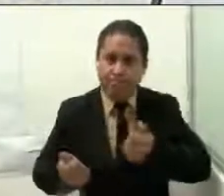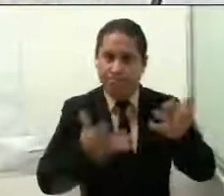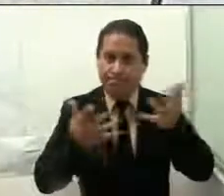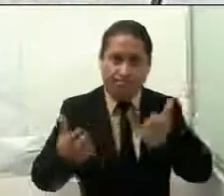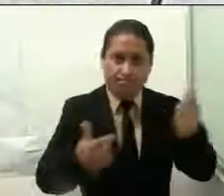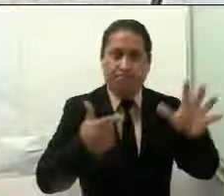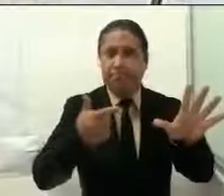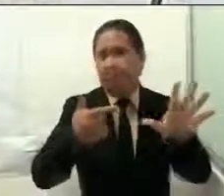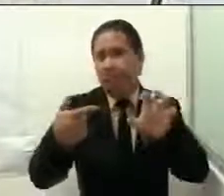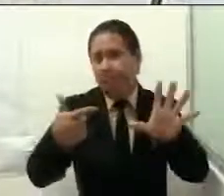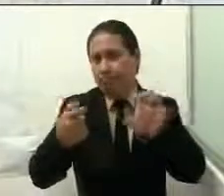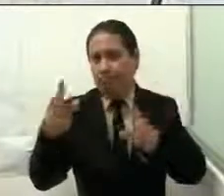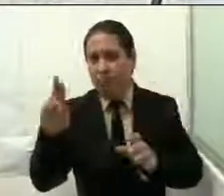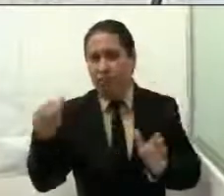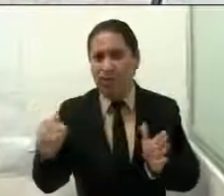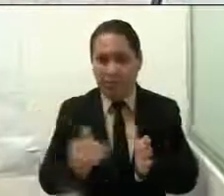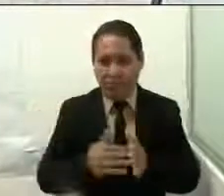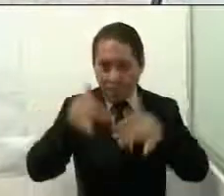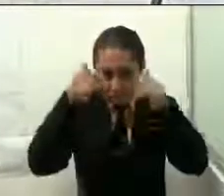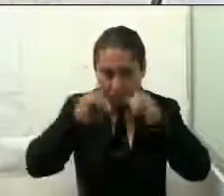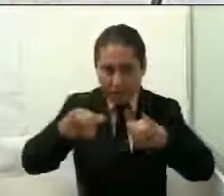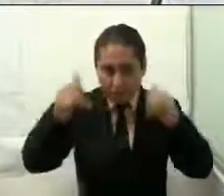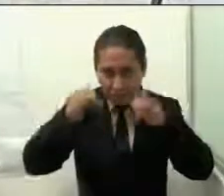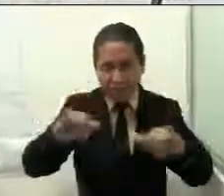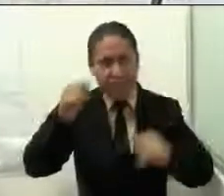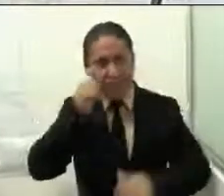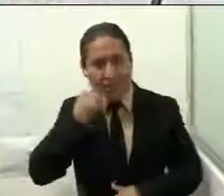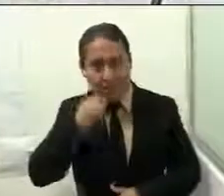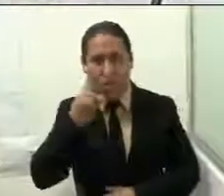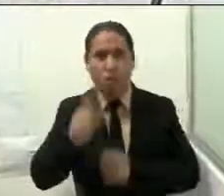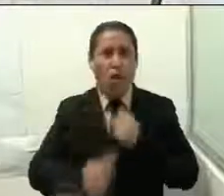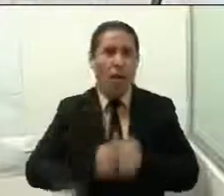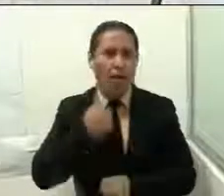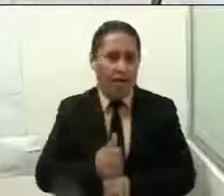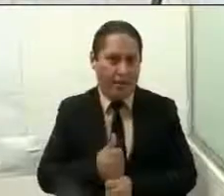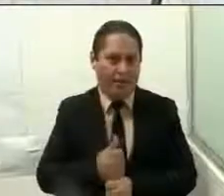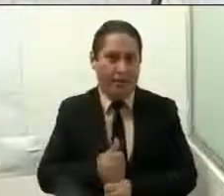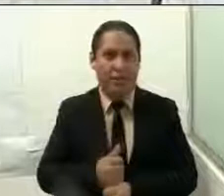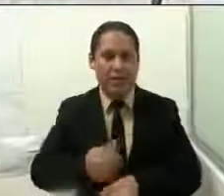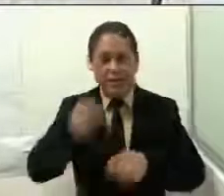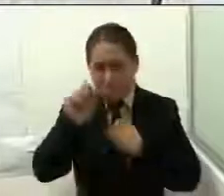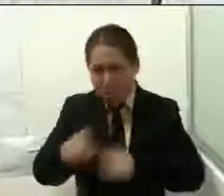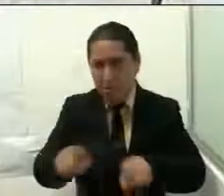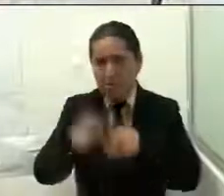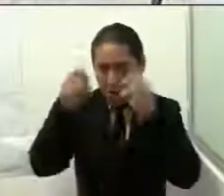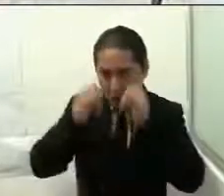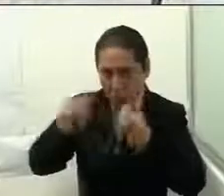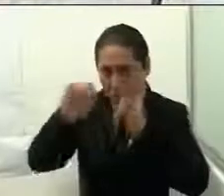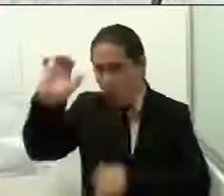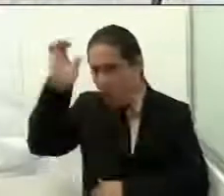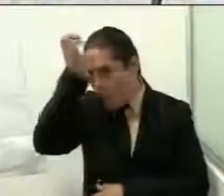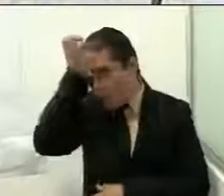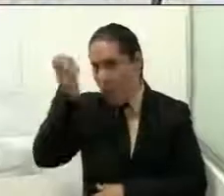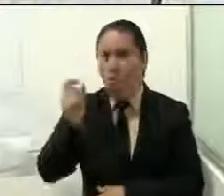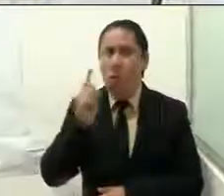780 mil cabezas anuales nuestra ganadería bovina produce al